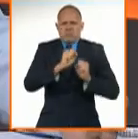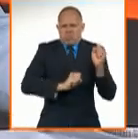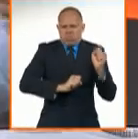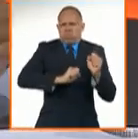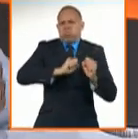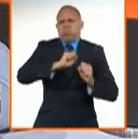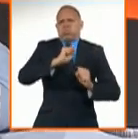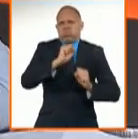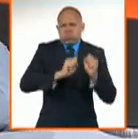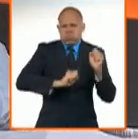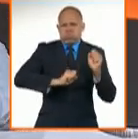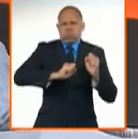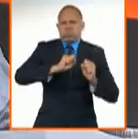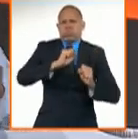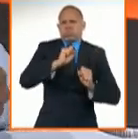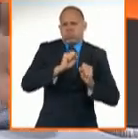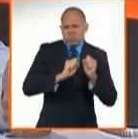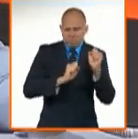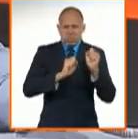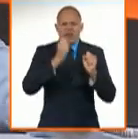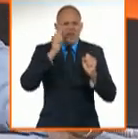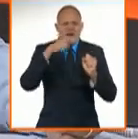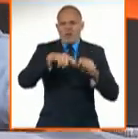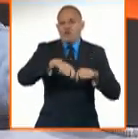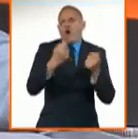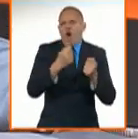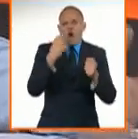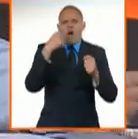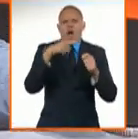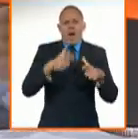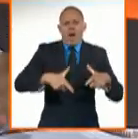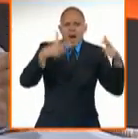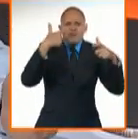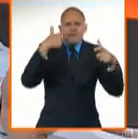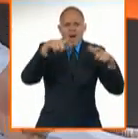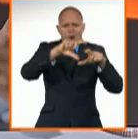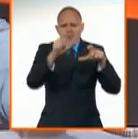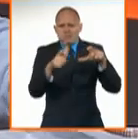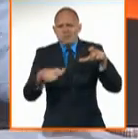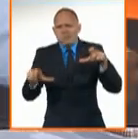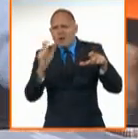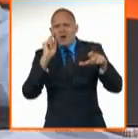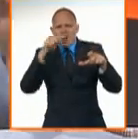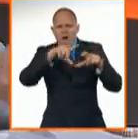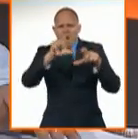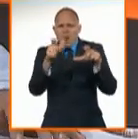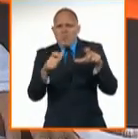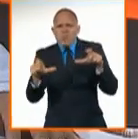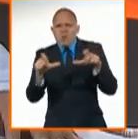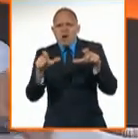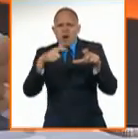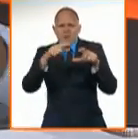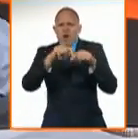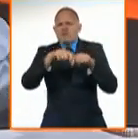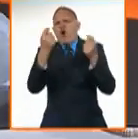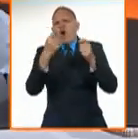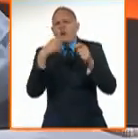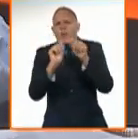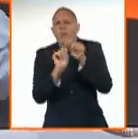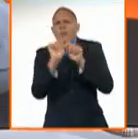salió un toro en el tubo bueno sí que lo estuvo pierden espesor precisamente por el tiempo de operación